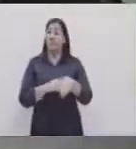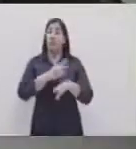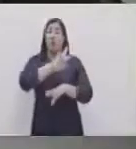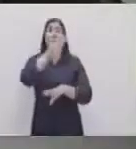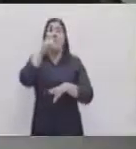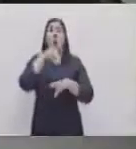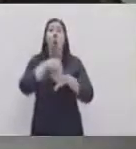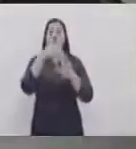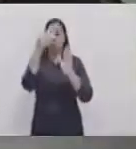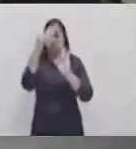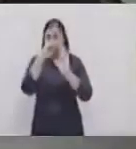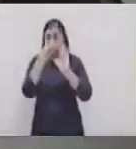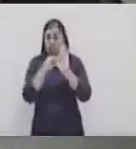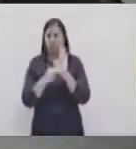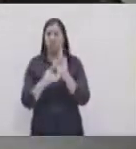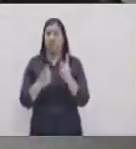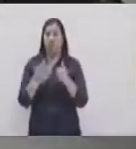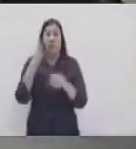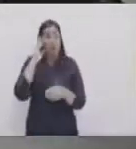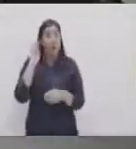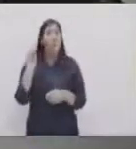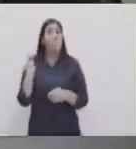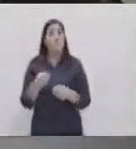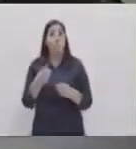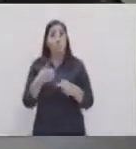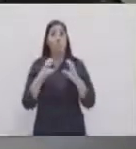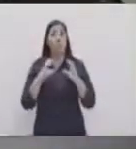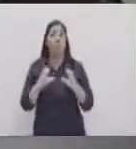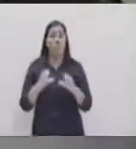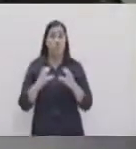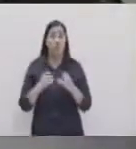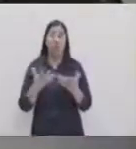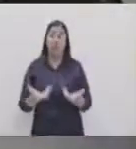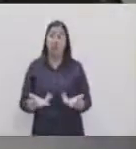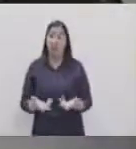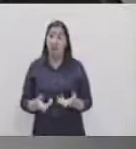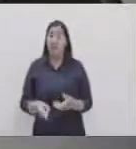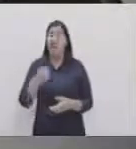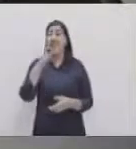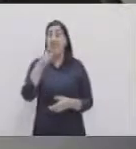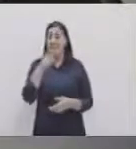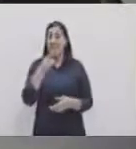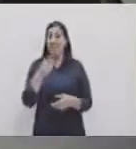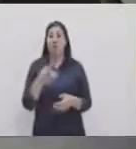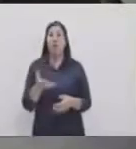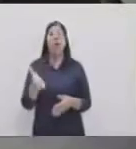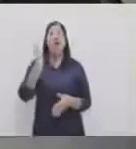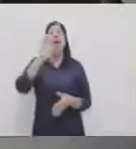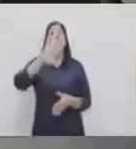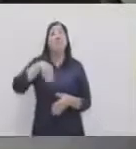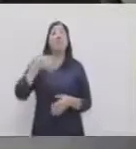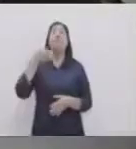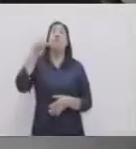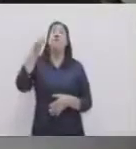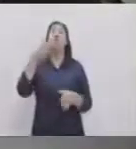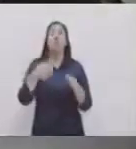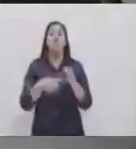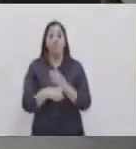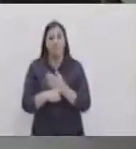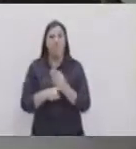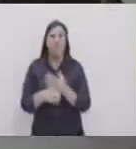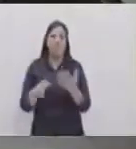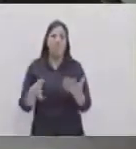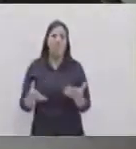regulaciones dentro de nuestra familia, porque si no entonces eso provoca problemas que después